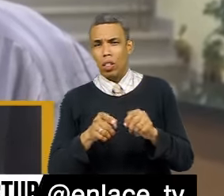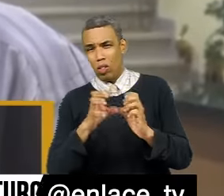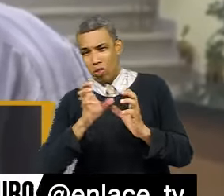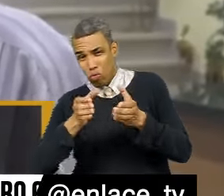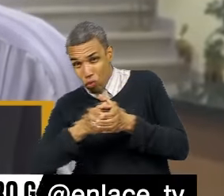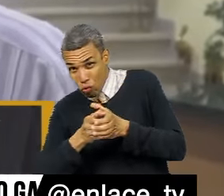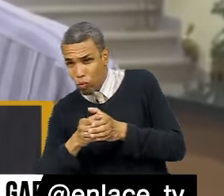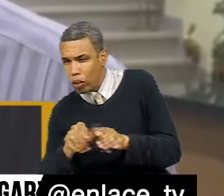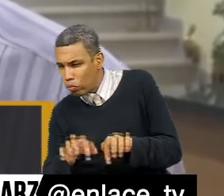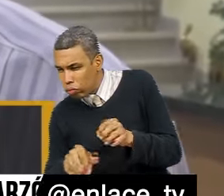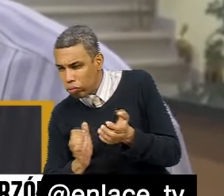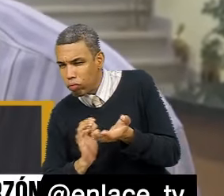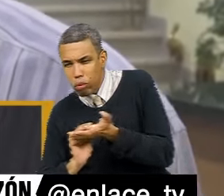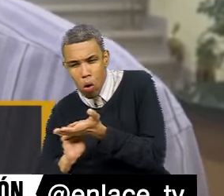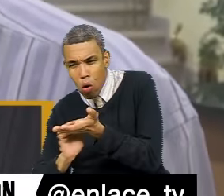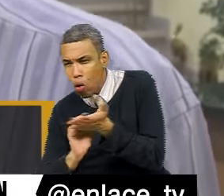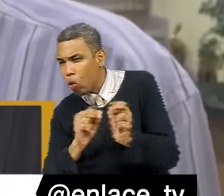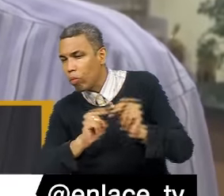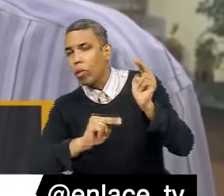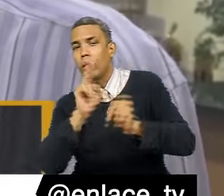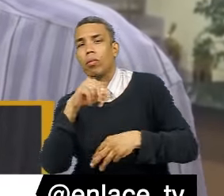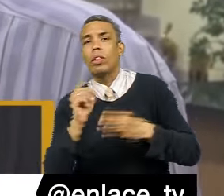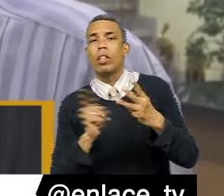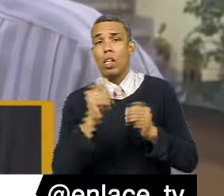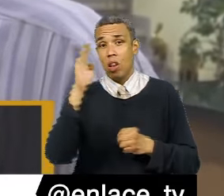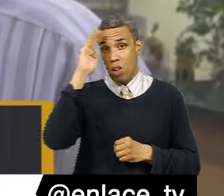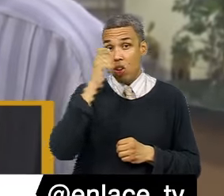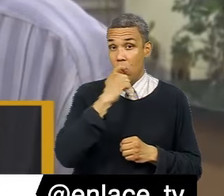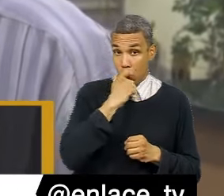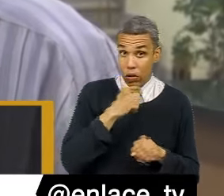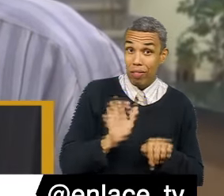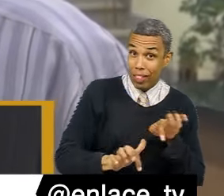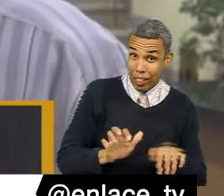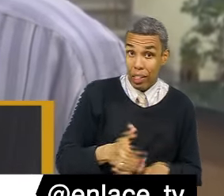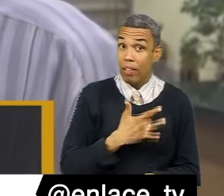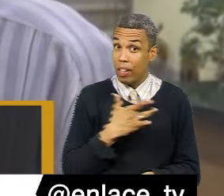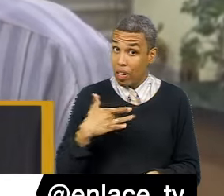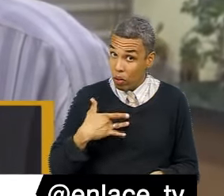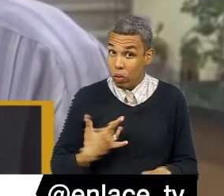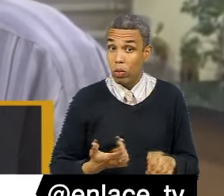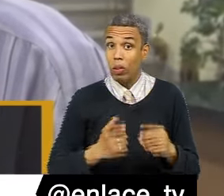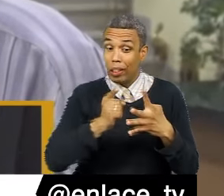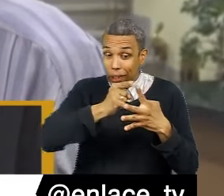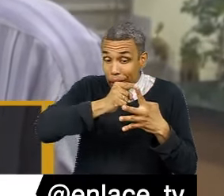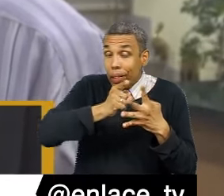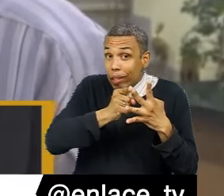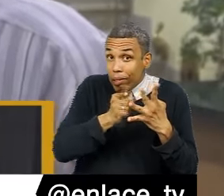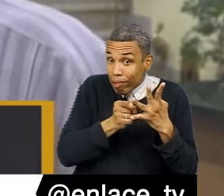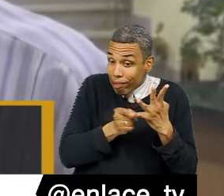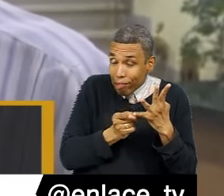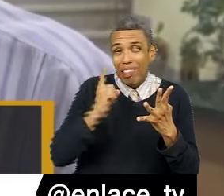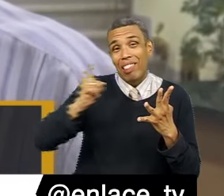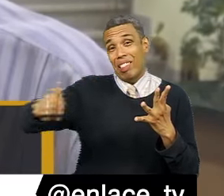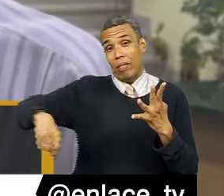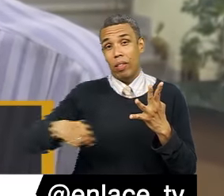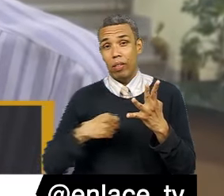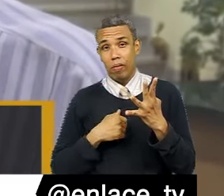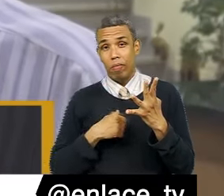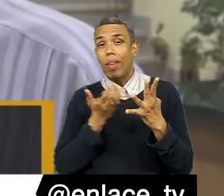de Educación tiene que meterse en esto, salud también, la Secretaría de Salud, es decir, que la salud de los ciudadanos está afectada por